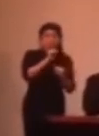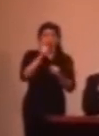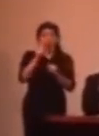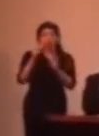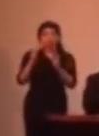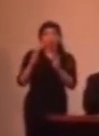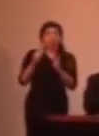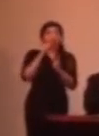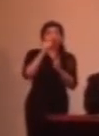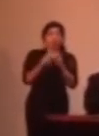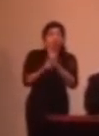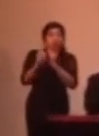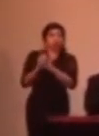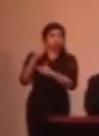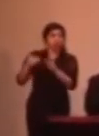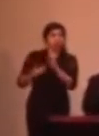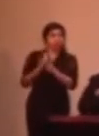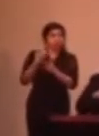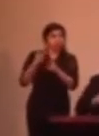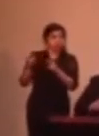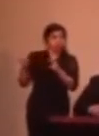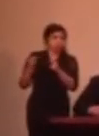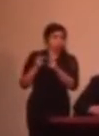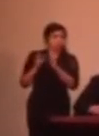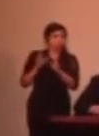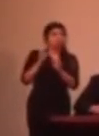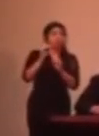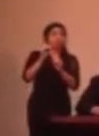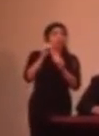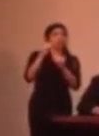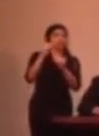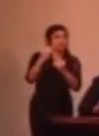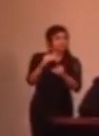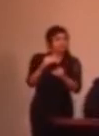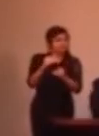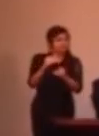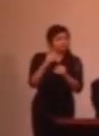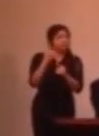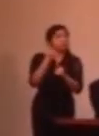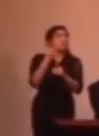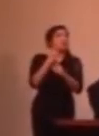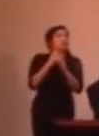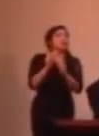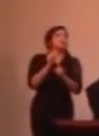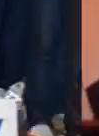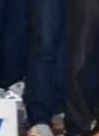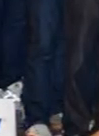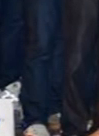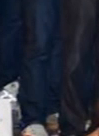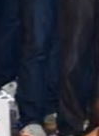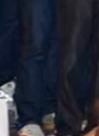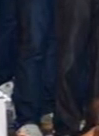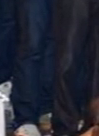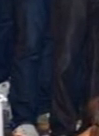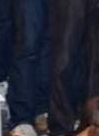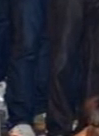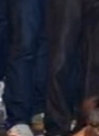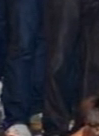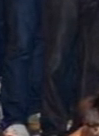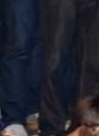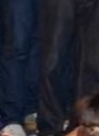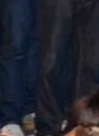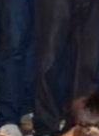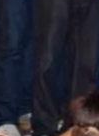que de todo no se van a crear plazas o por lo menos se va a restringir al máximo, salvo casos excepcionales. El medio